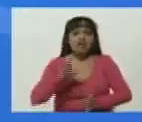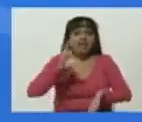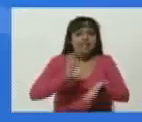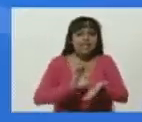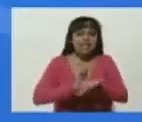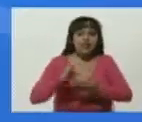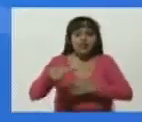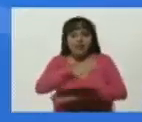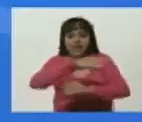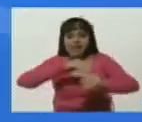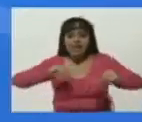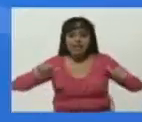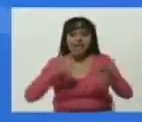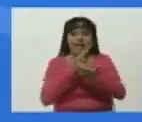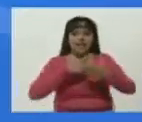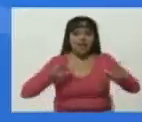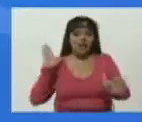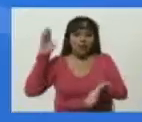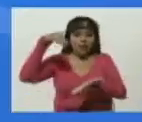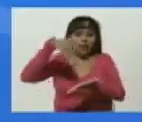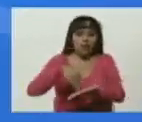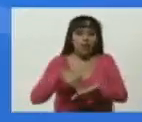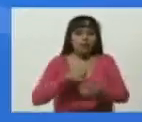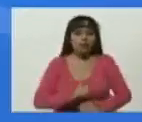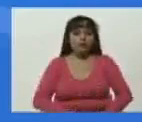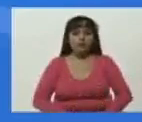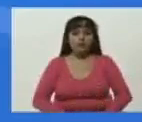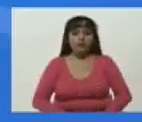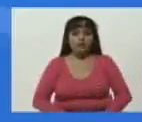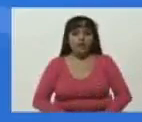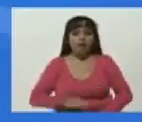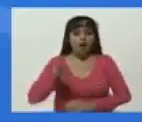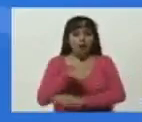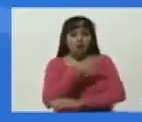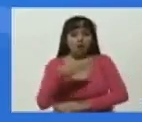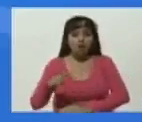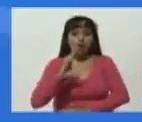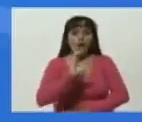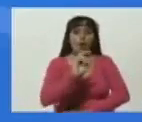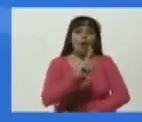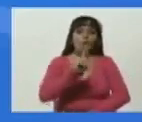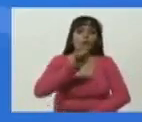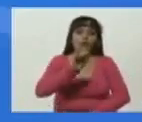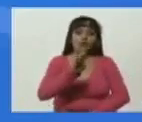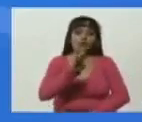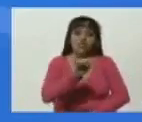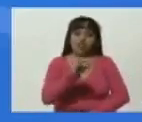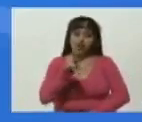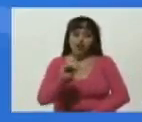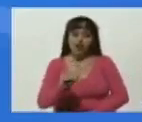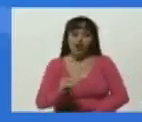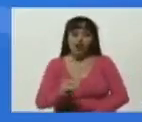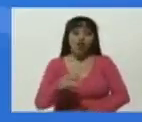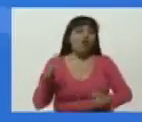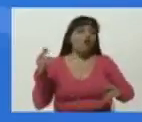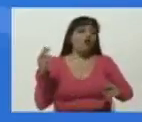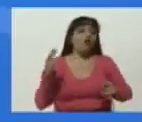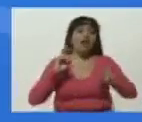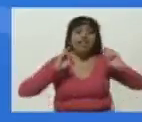la tierra libertadora de Aragua, Luis Lozada el Cubiro, con el tema Bicentenario de